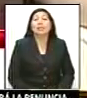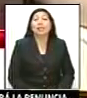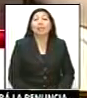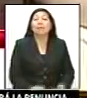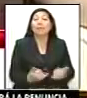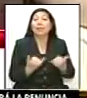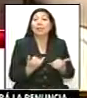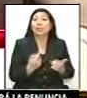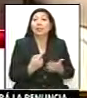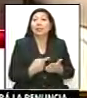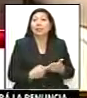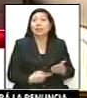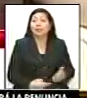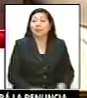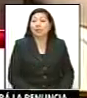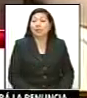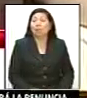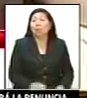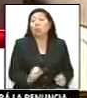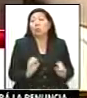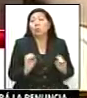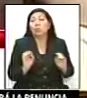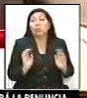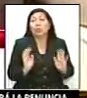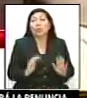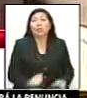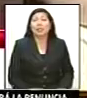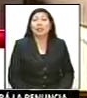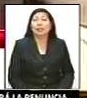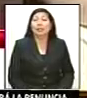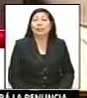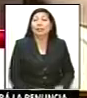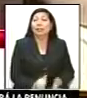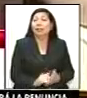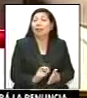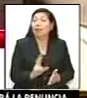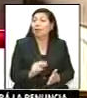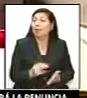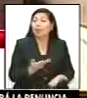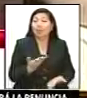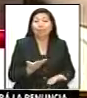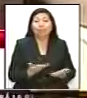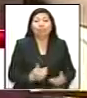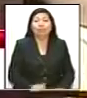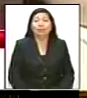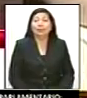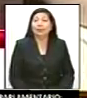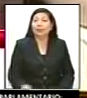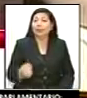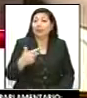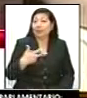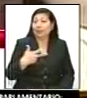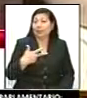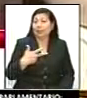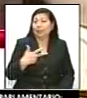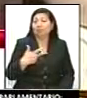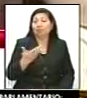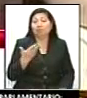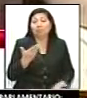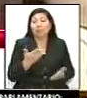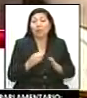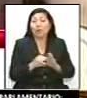Y este es el caso. La hipótesis no calza en ninguna de las tres de los tres supuestos